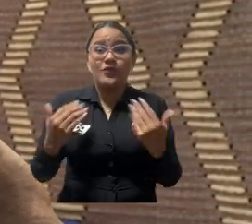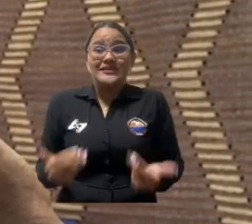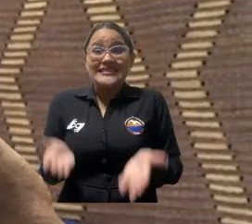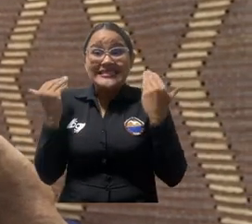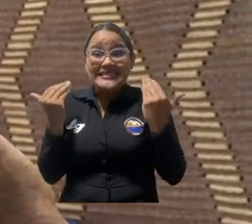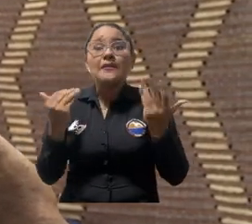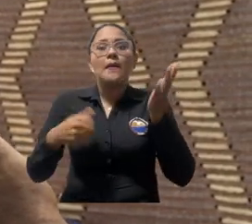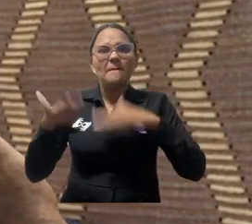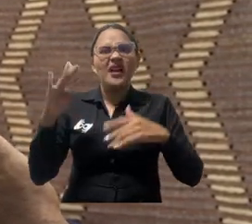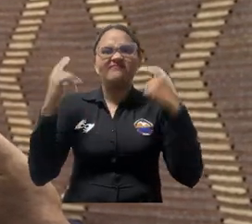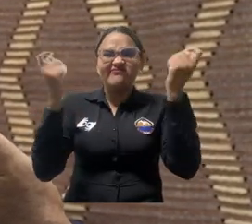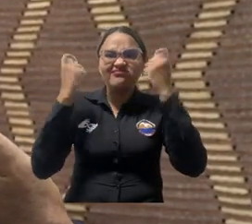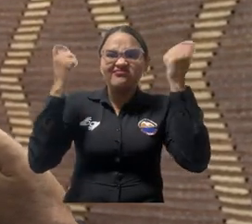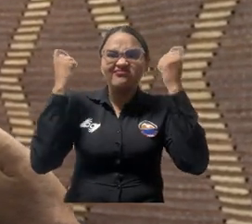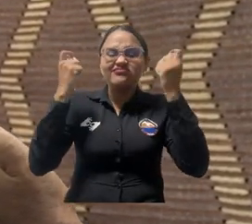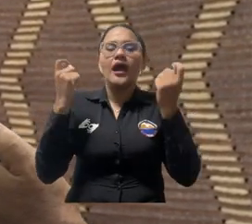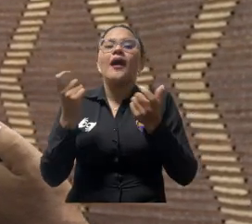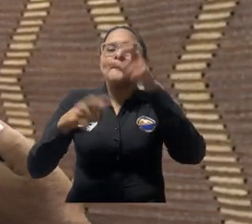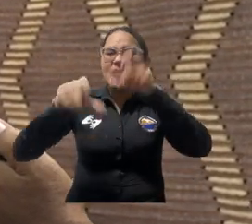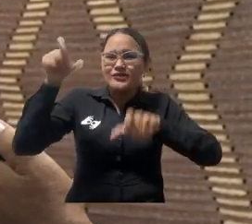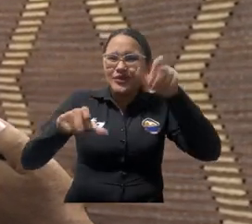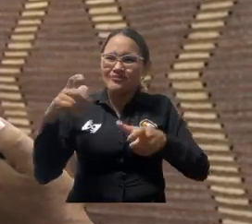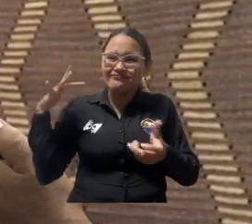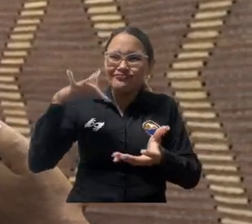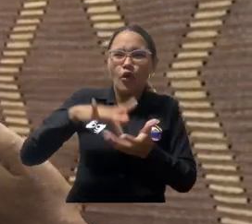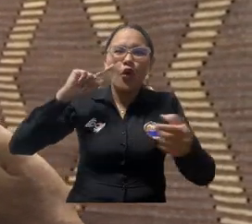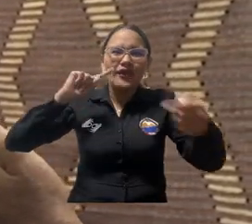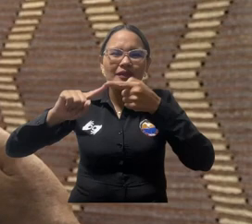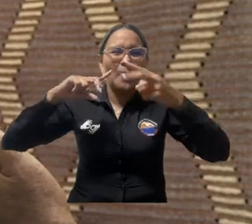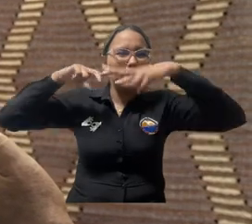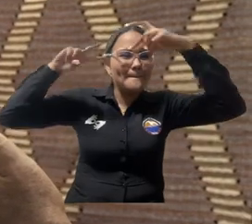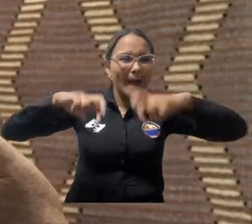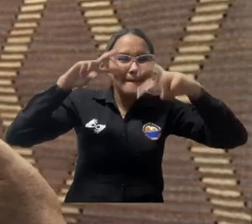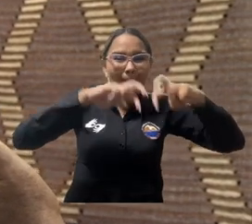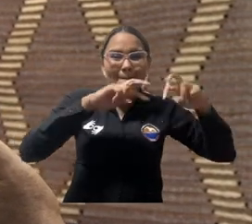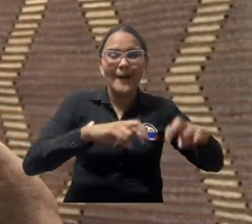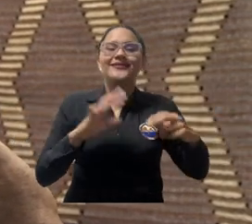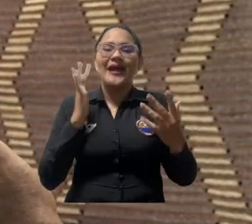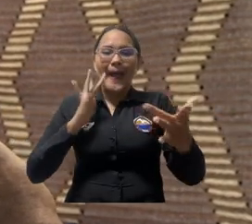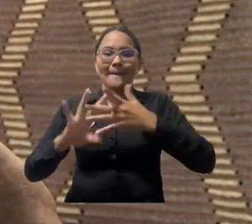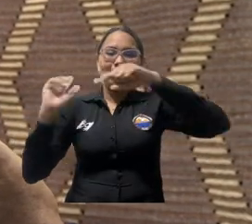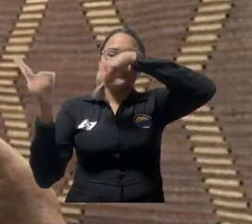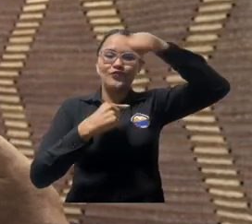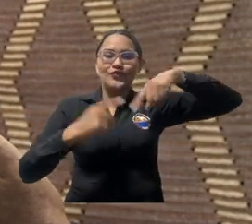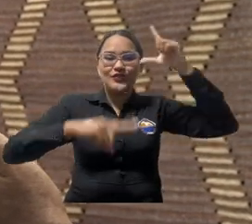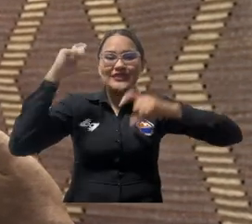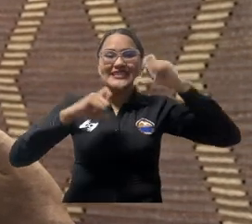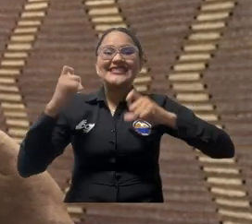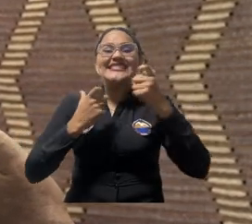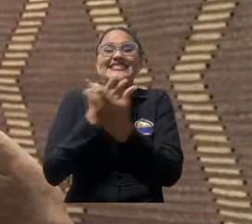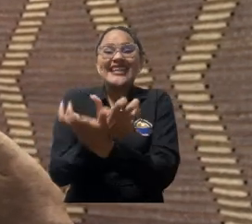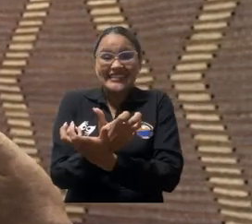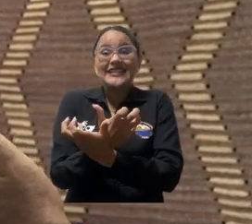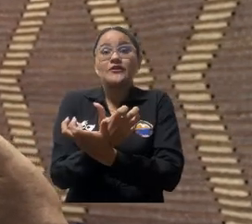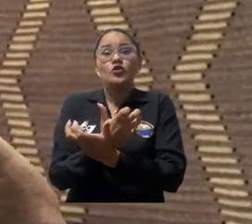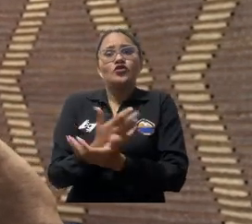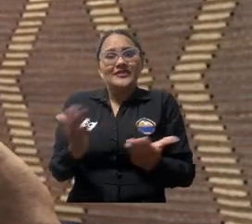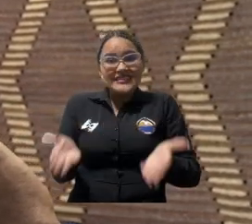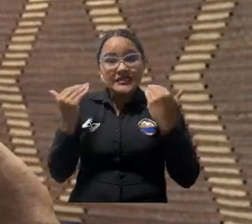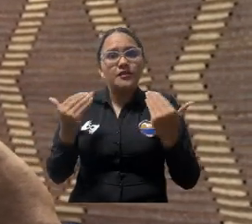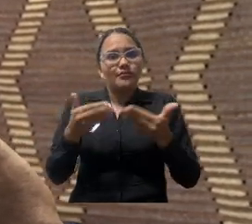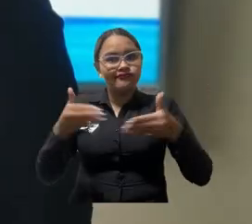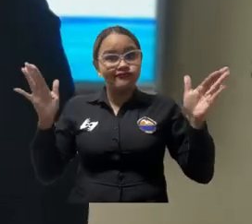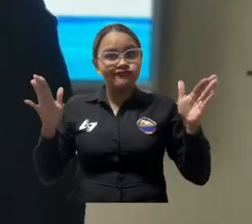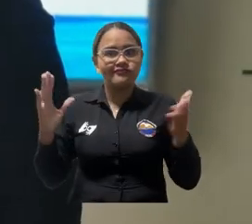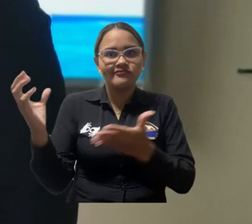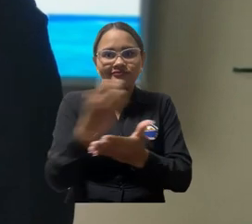del mundo para vender servicios de turismo científico de alto valor, que es un turismo muy apreciado, que deja muchos recursos, pero además que abre